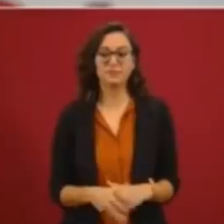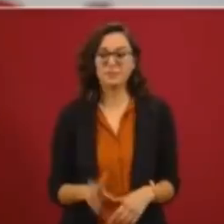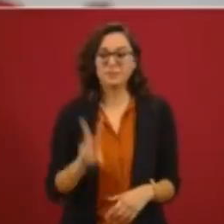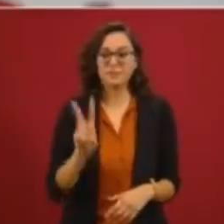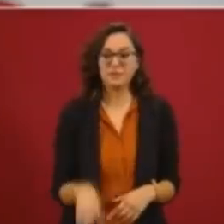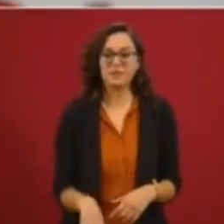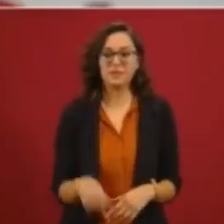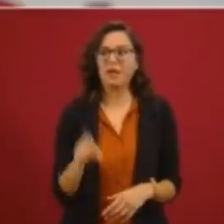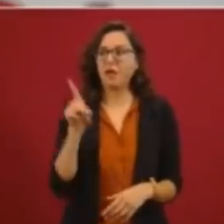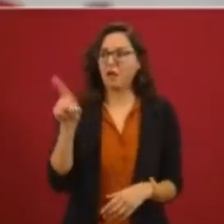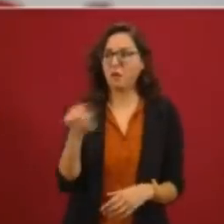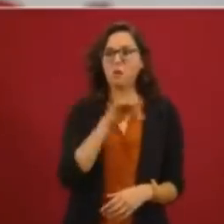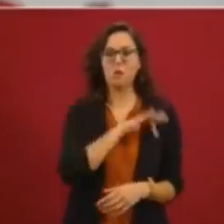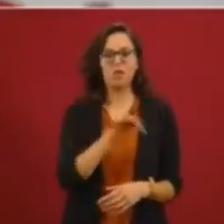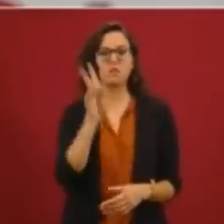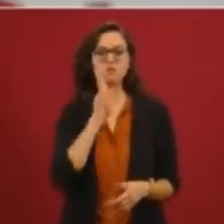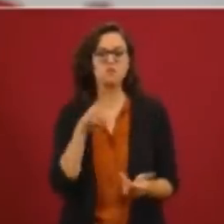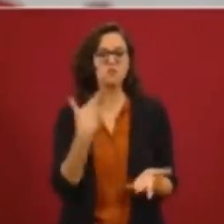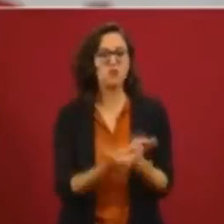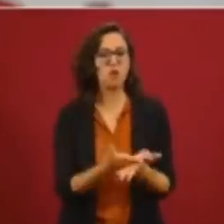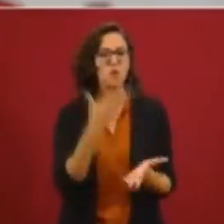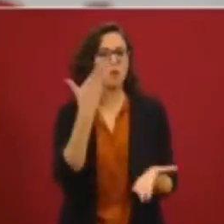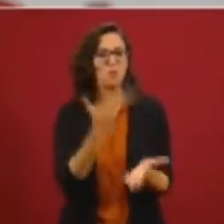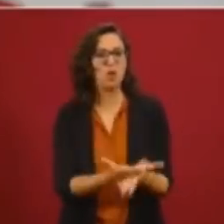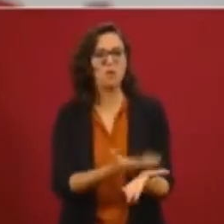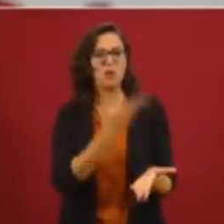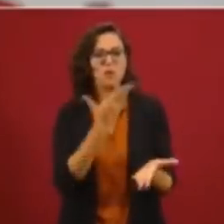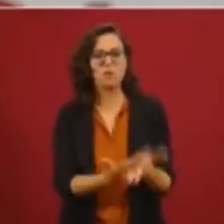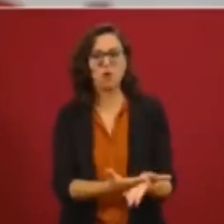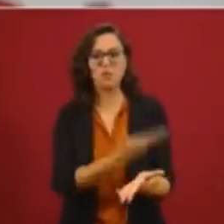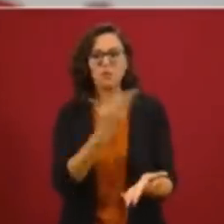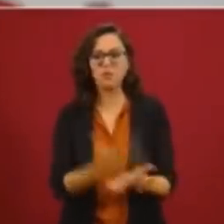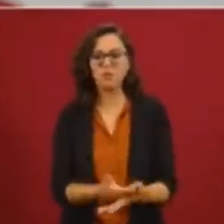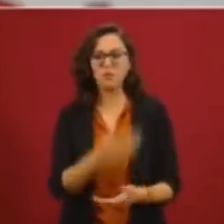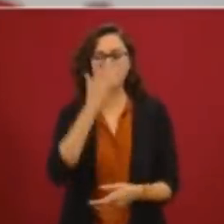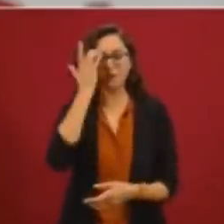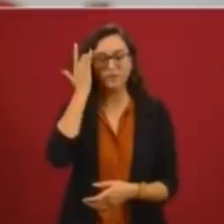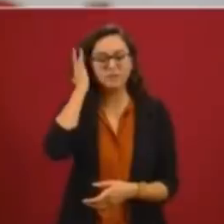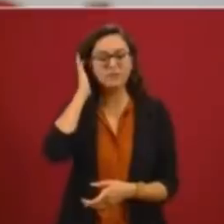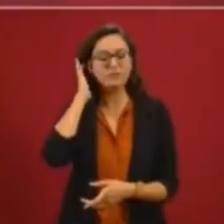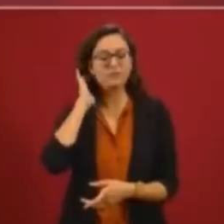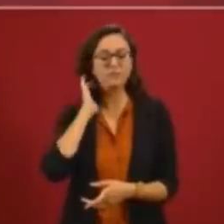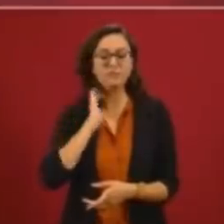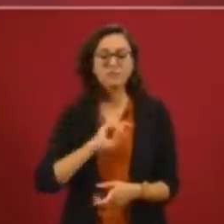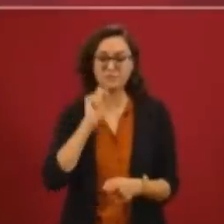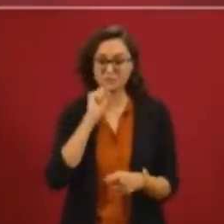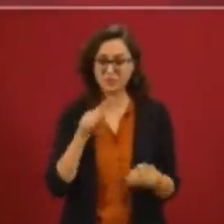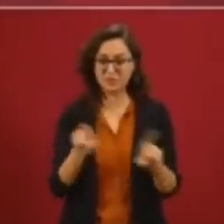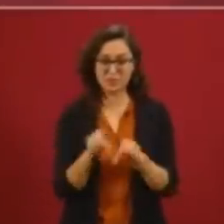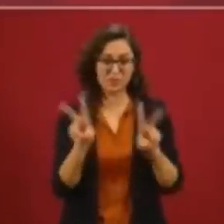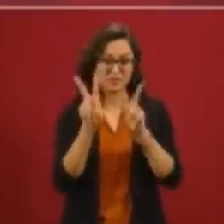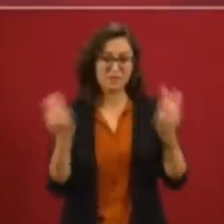de comprobarlo, lo del crédito a un periódico.